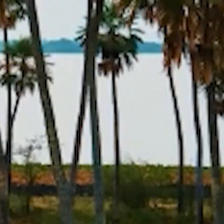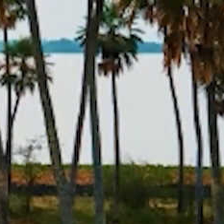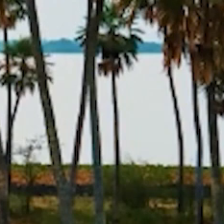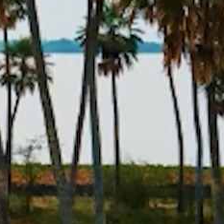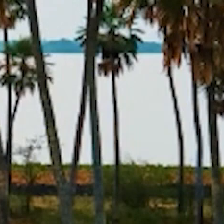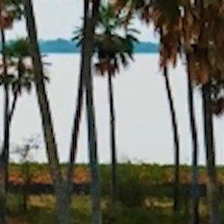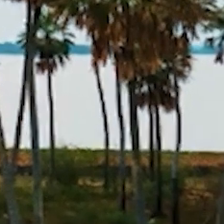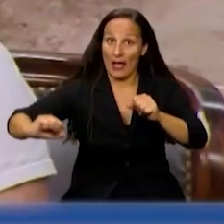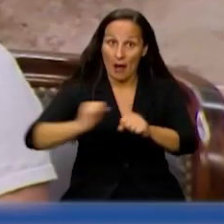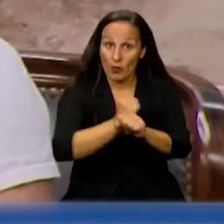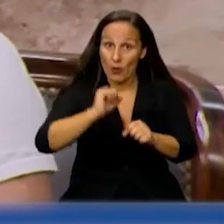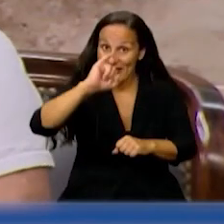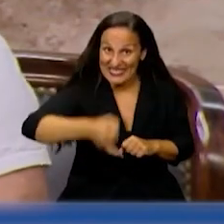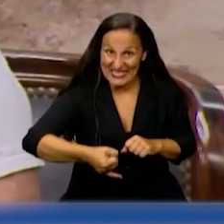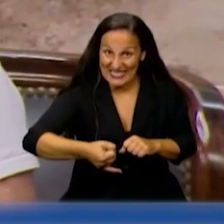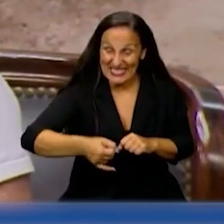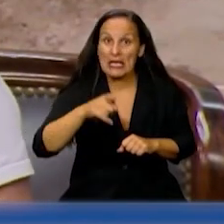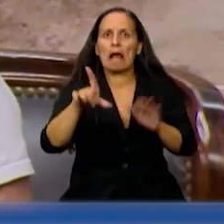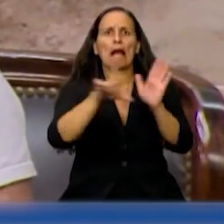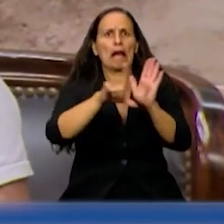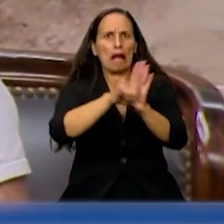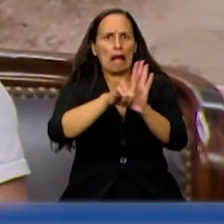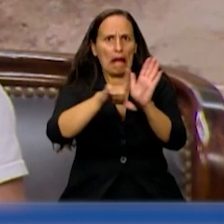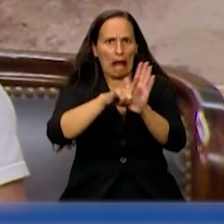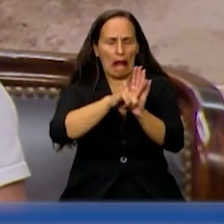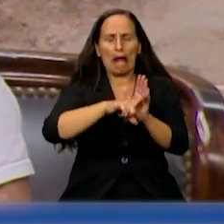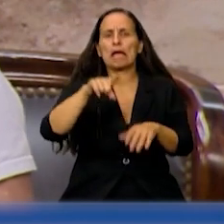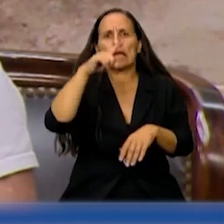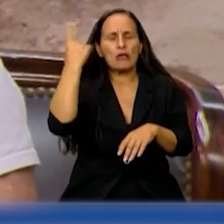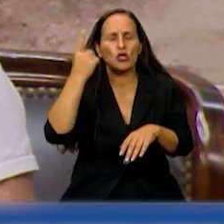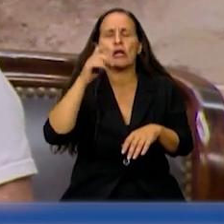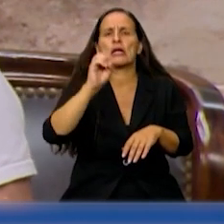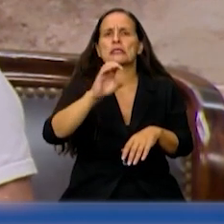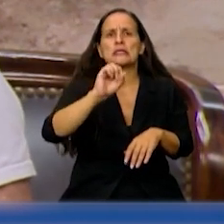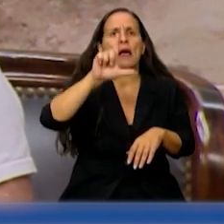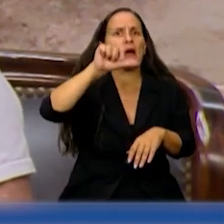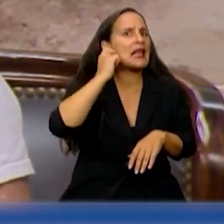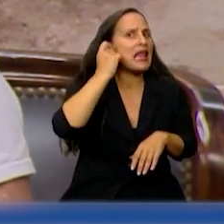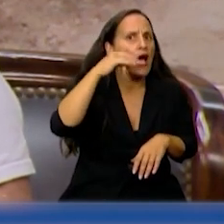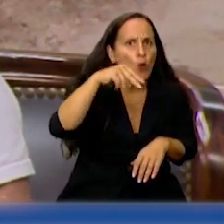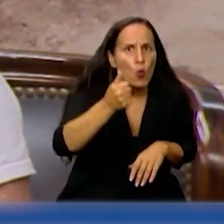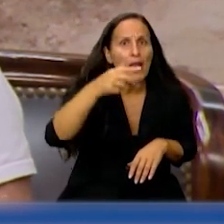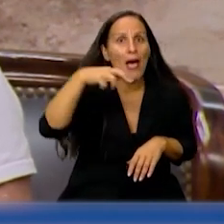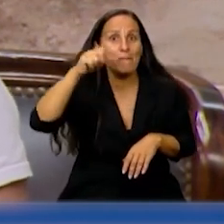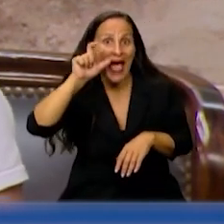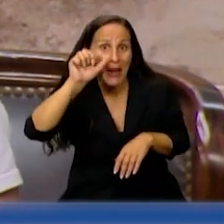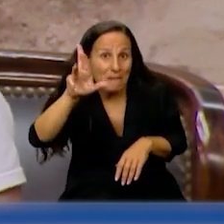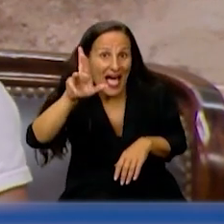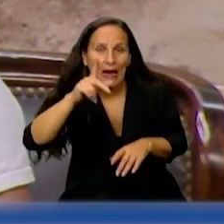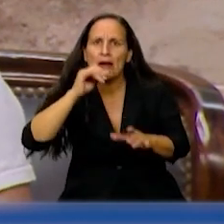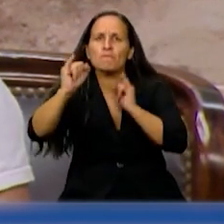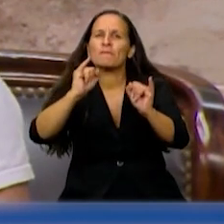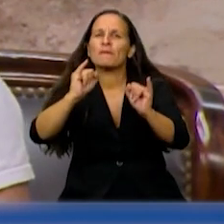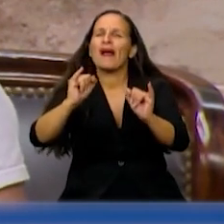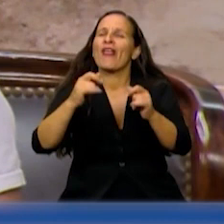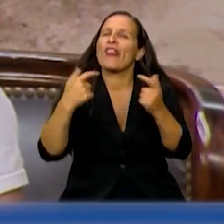este proyecto y convertir en ley el Parque Nacional Laguna del Palmar, no solo estamos dando un fuerte mensaje de amor a